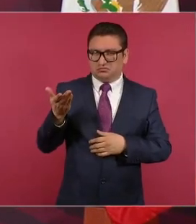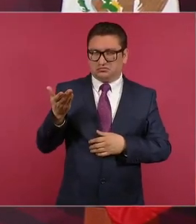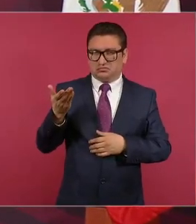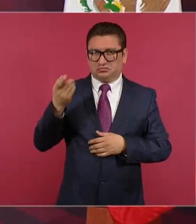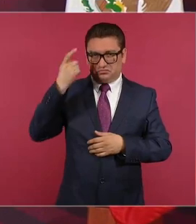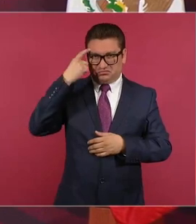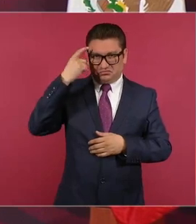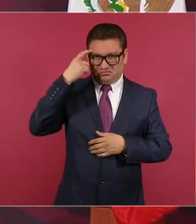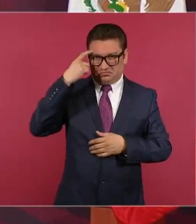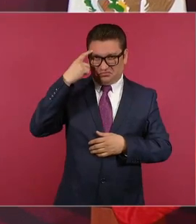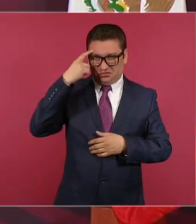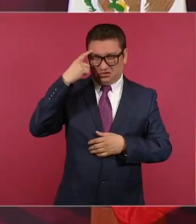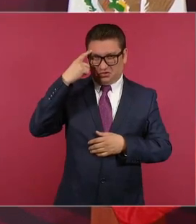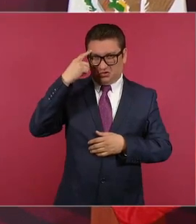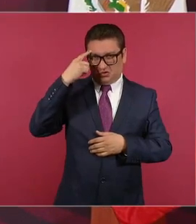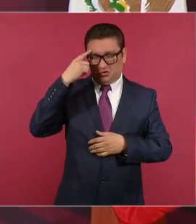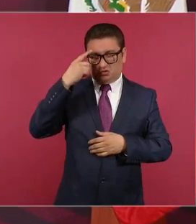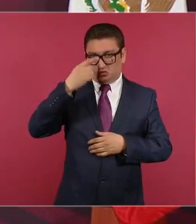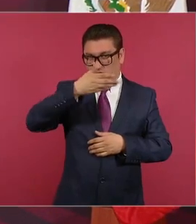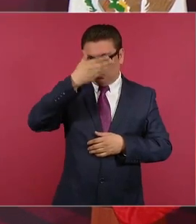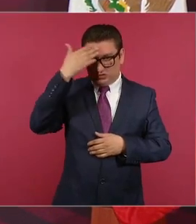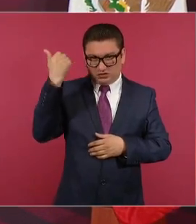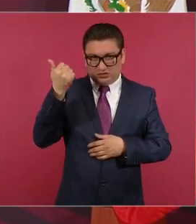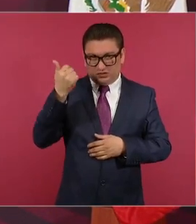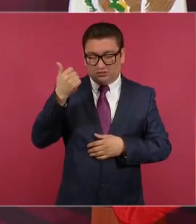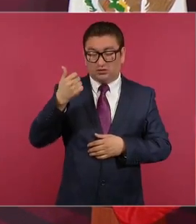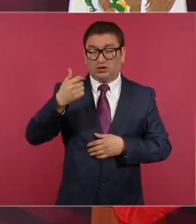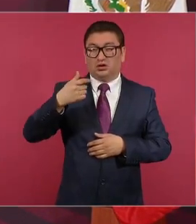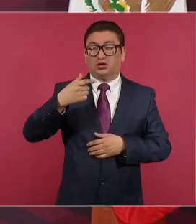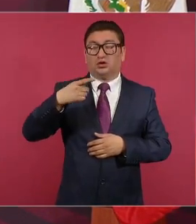no supiera que la pensión